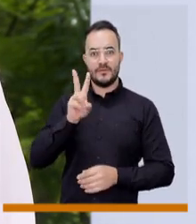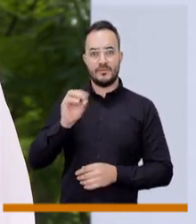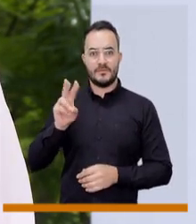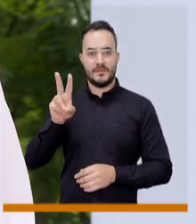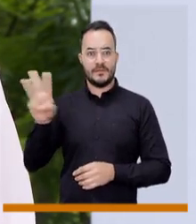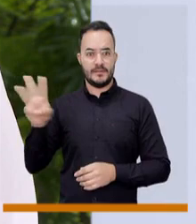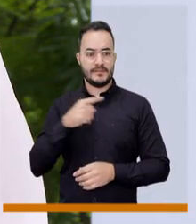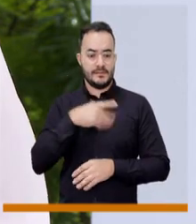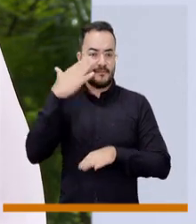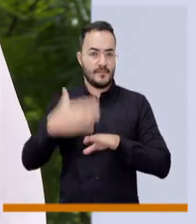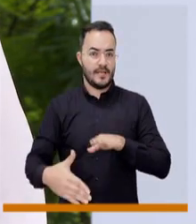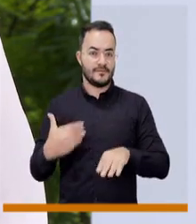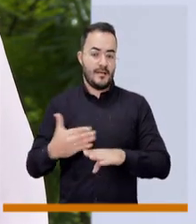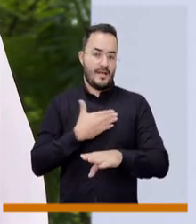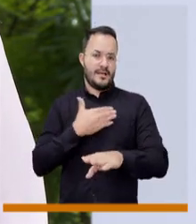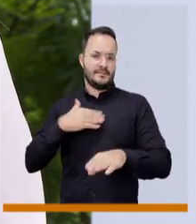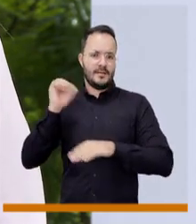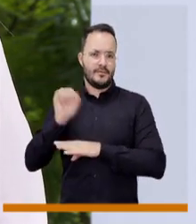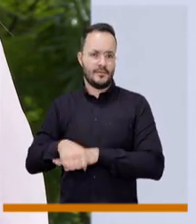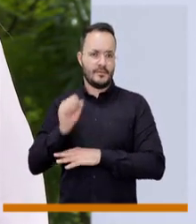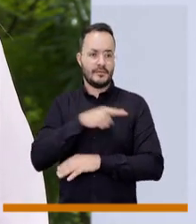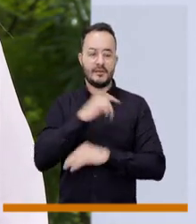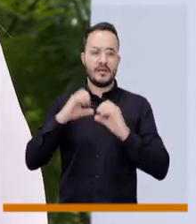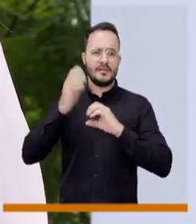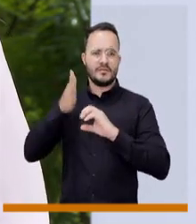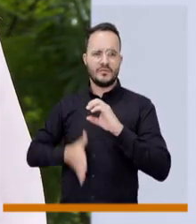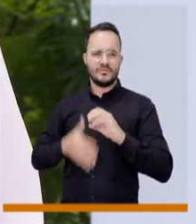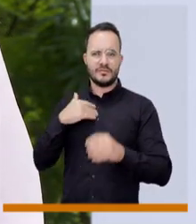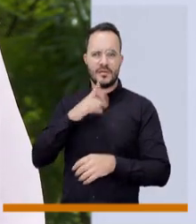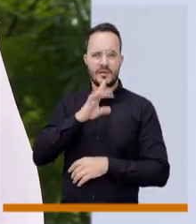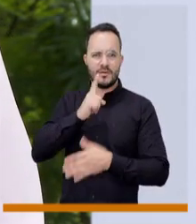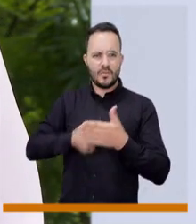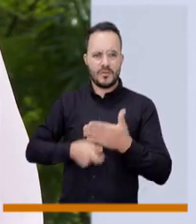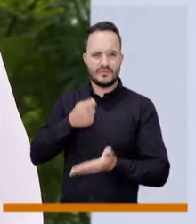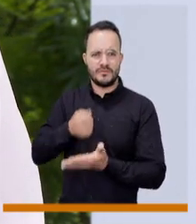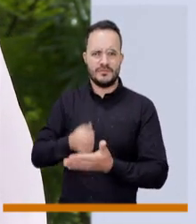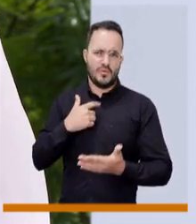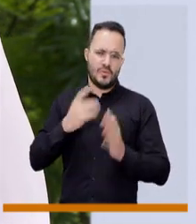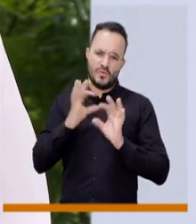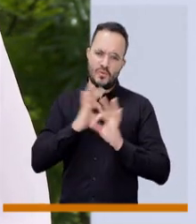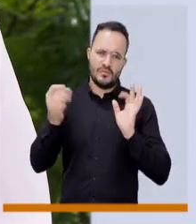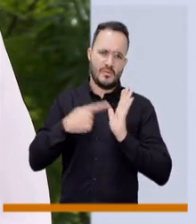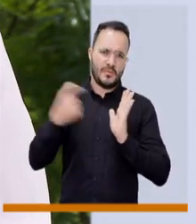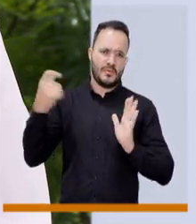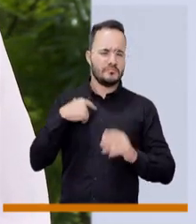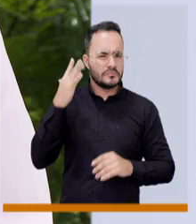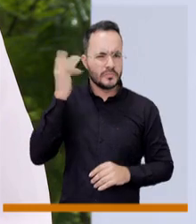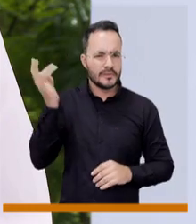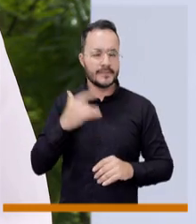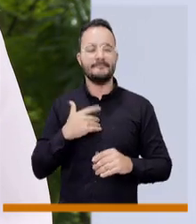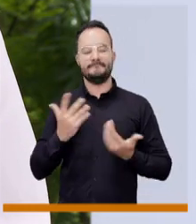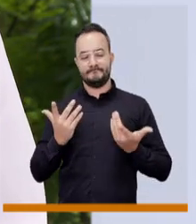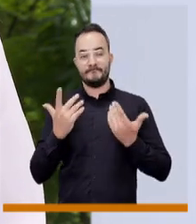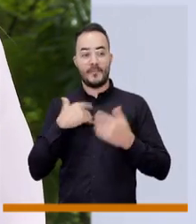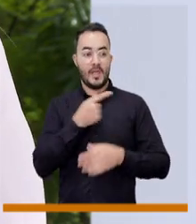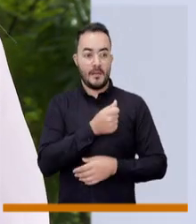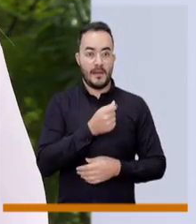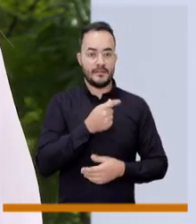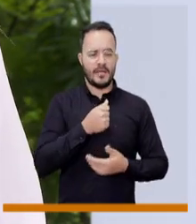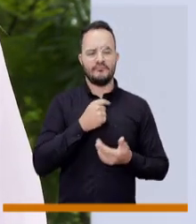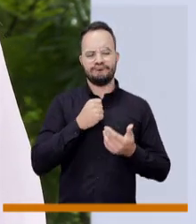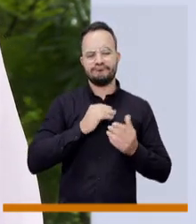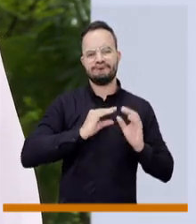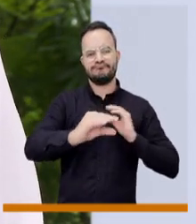de 2023 y ellos piden la exoneración del impuesto de industria y comercio. ¿Y lo hacen por qué? Porque digamos que una gran parte de